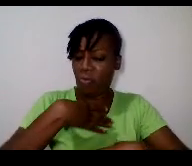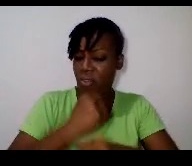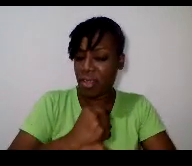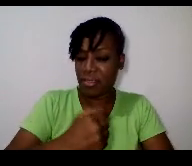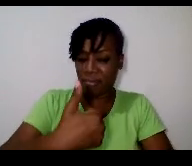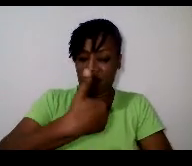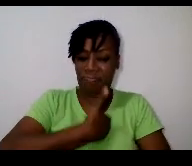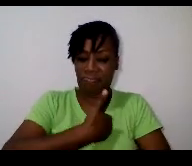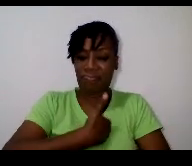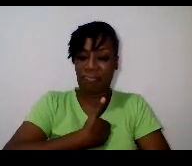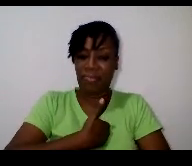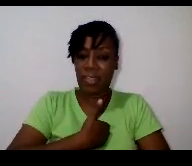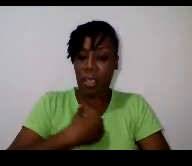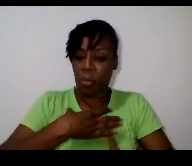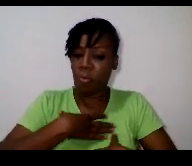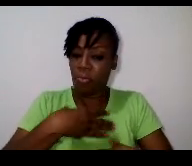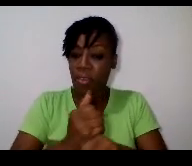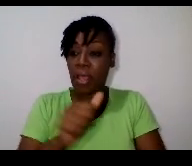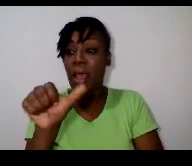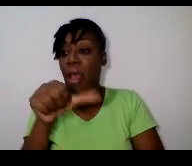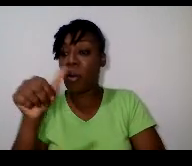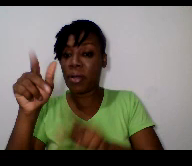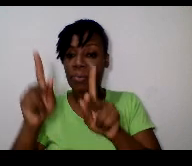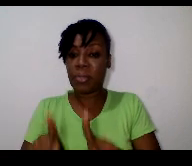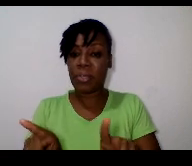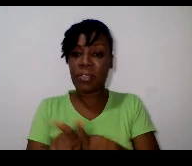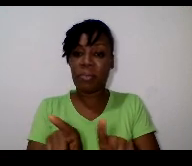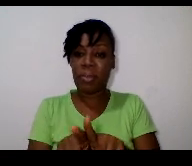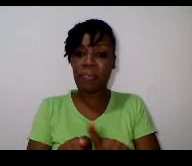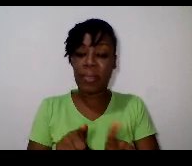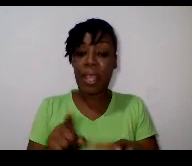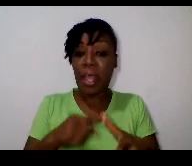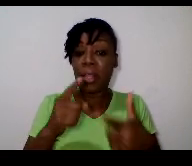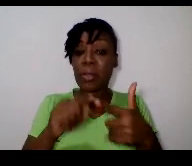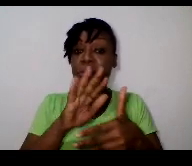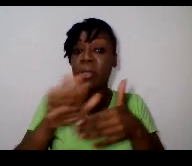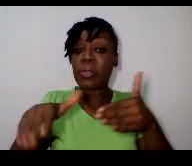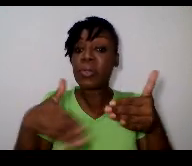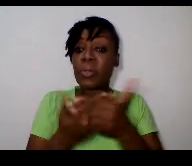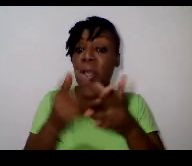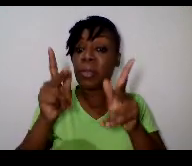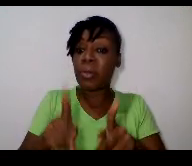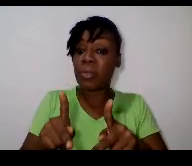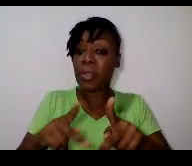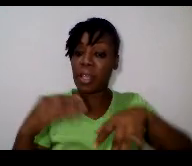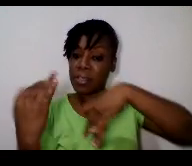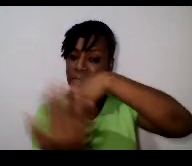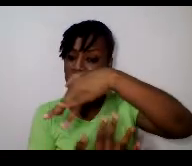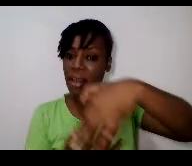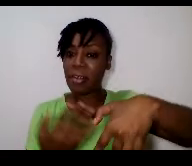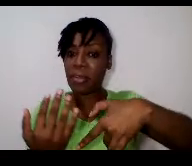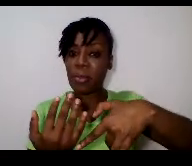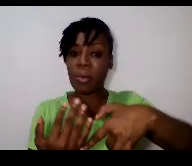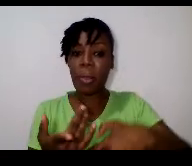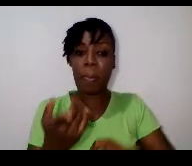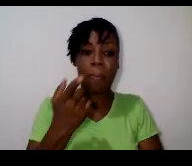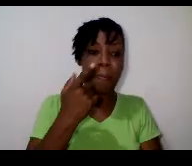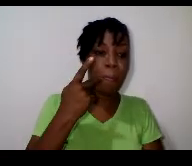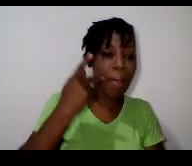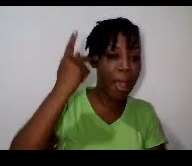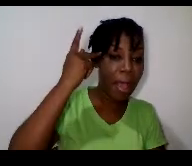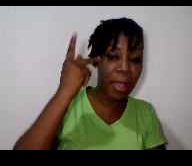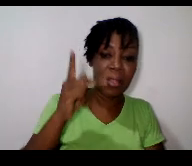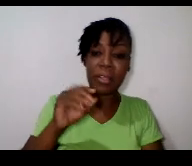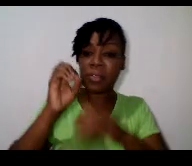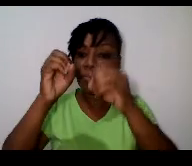capacidades y a confiar en los demás. Entonces, todas las personas que estemos alrededor de ellos, padres, docentes, figuras